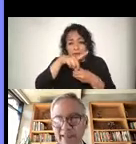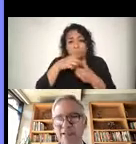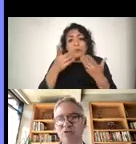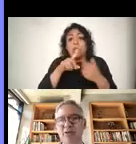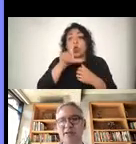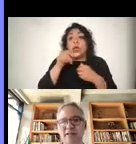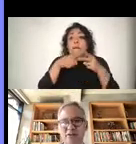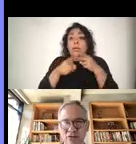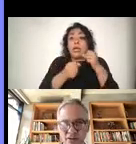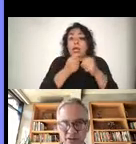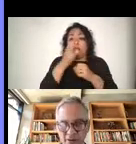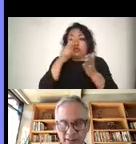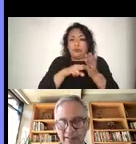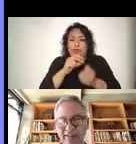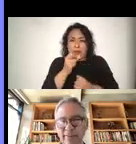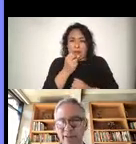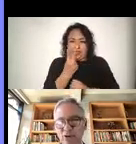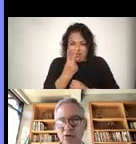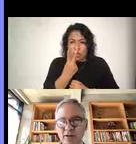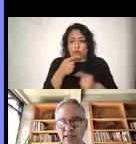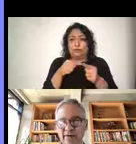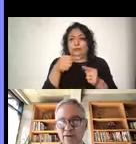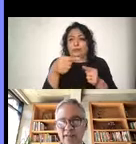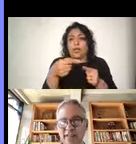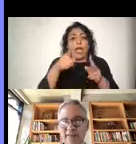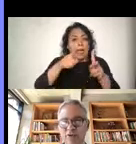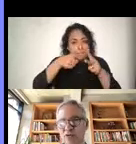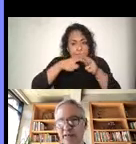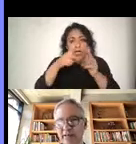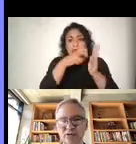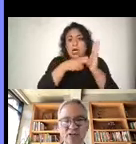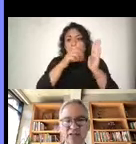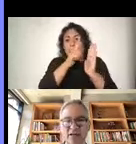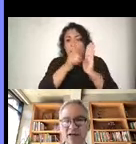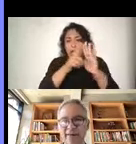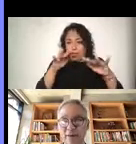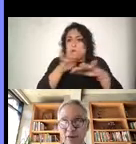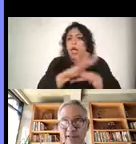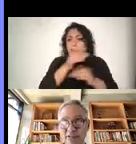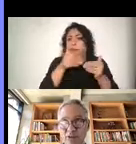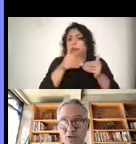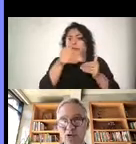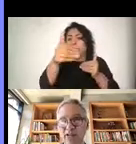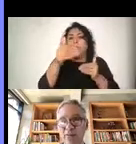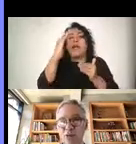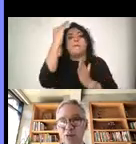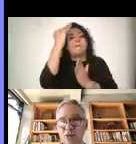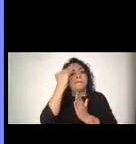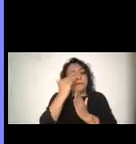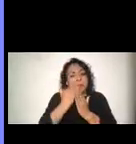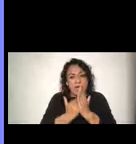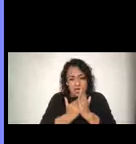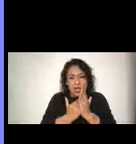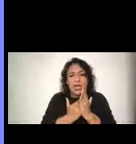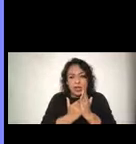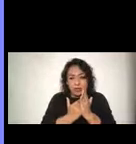partir del 2022, de la entrada en vigor de la reforma de la ley del impuesto sobre la renta, entonces habrá una disminución en el monto que